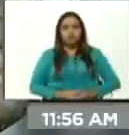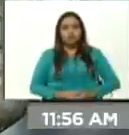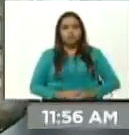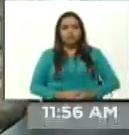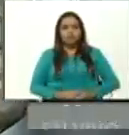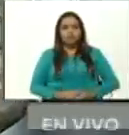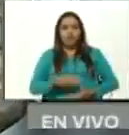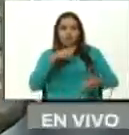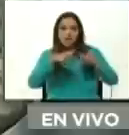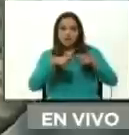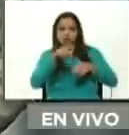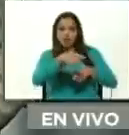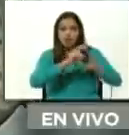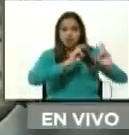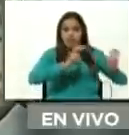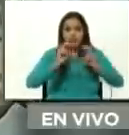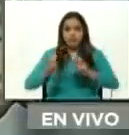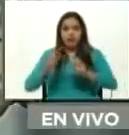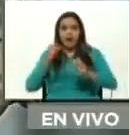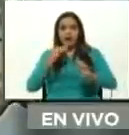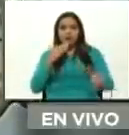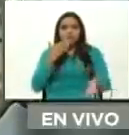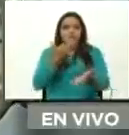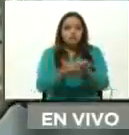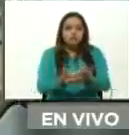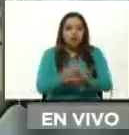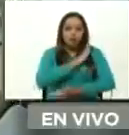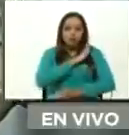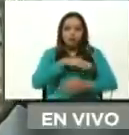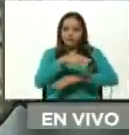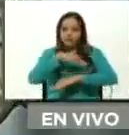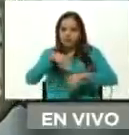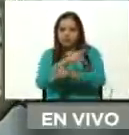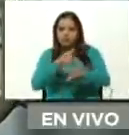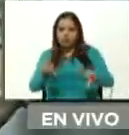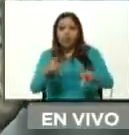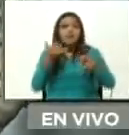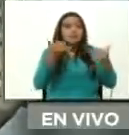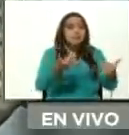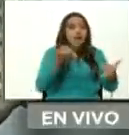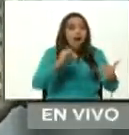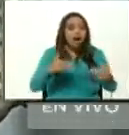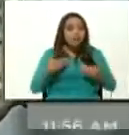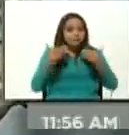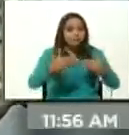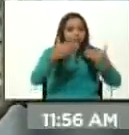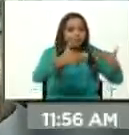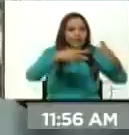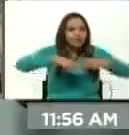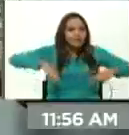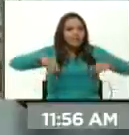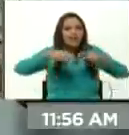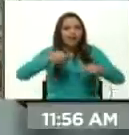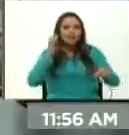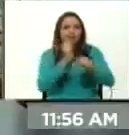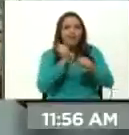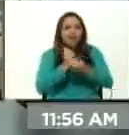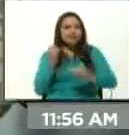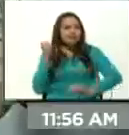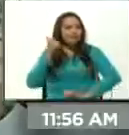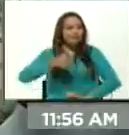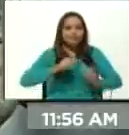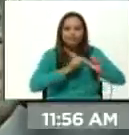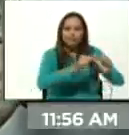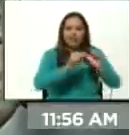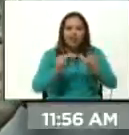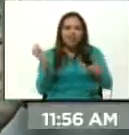tutelados en este caso a solicitudes del propio Ministerio Público, han seguido actuando y seguirán actuando